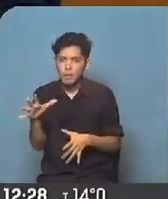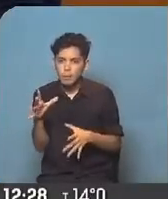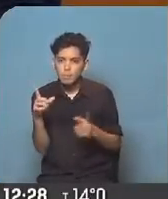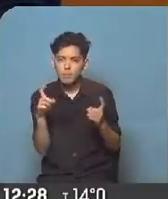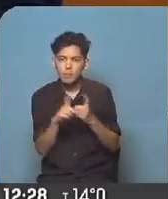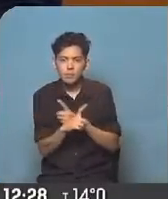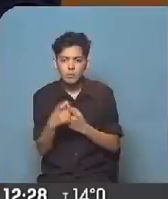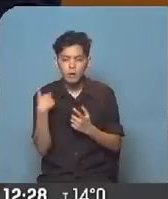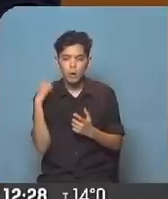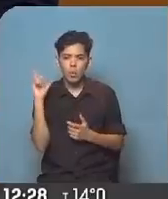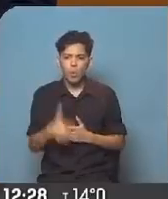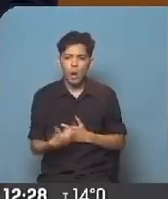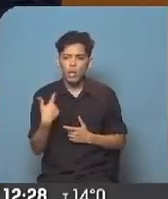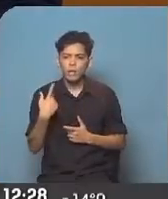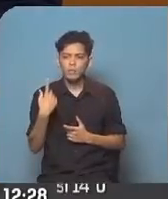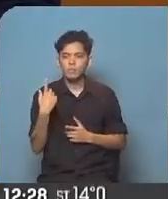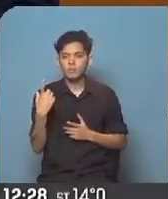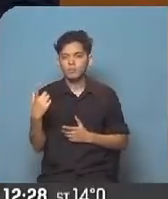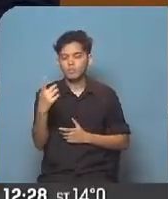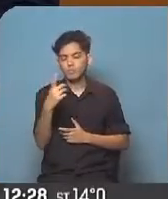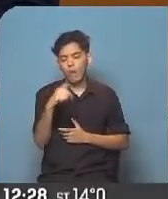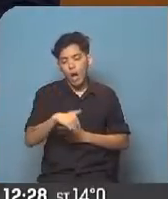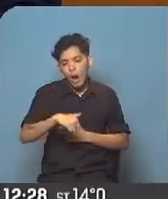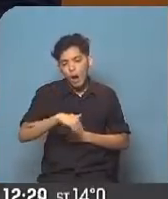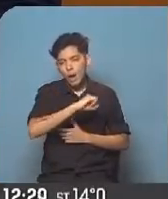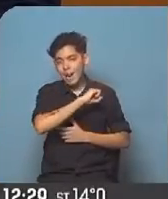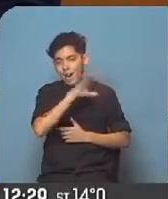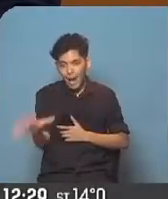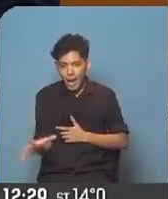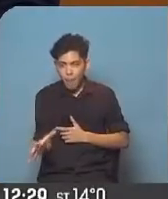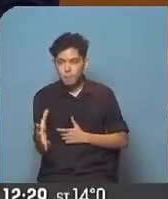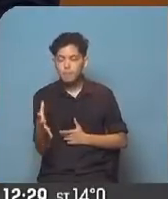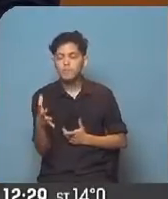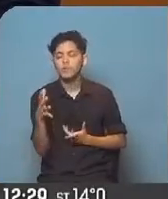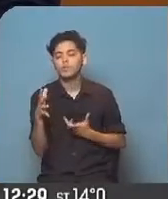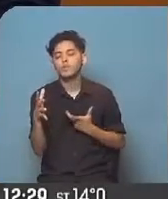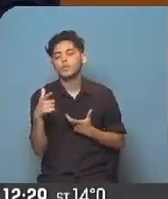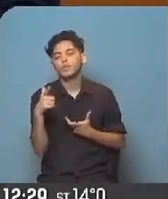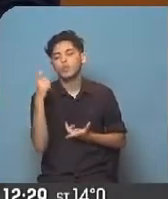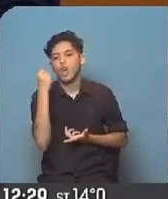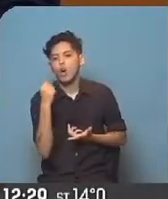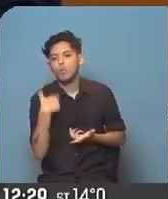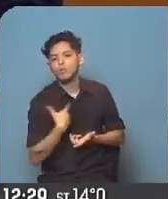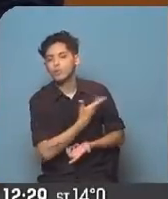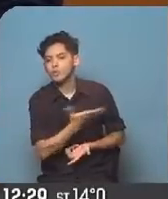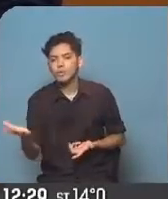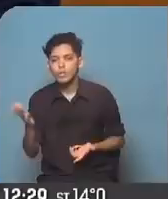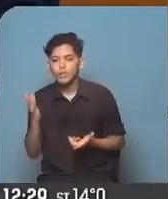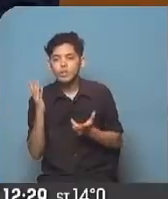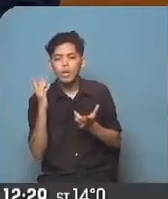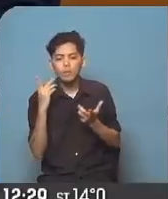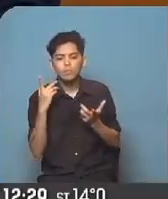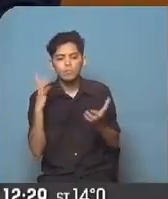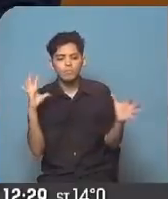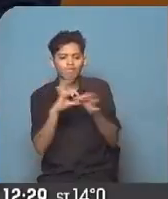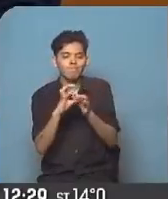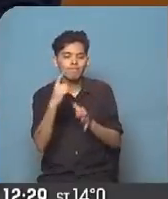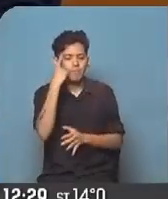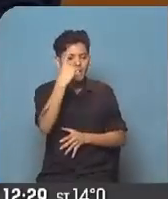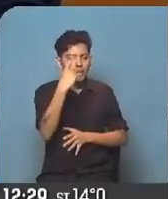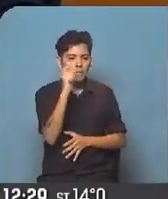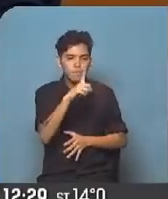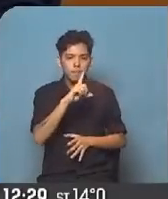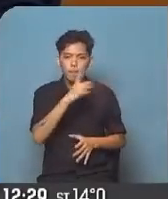parecía increíble, ¿no? Porque es un sector de la sociedad económica muy afín al pensamiento de este gobierno, pero sin